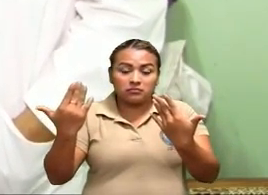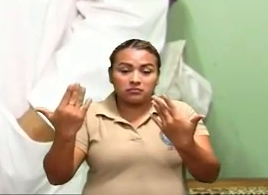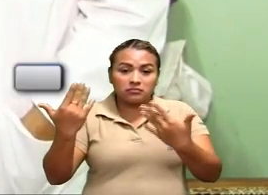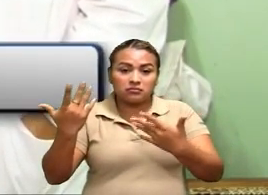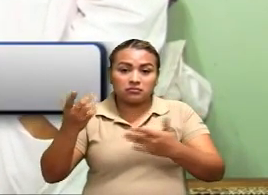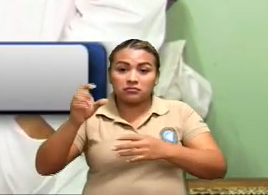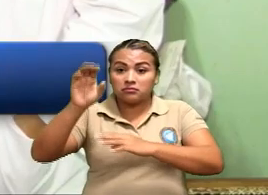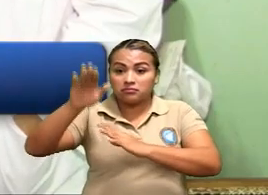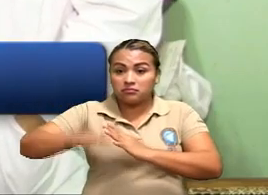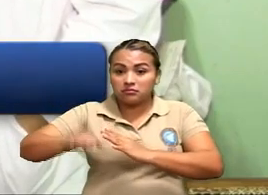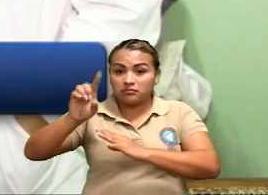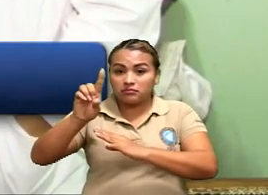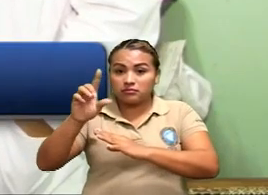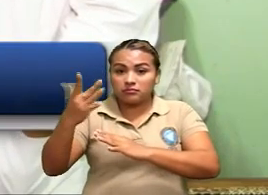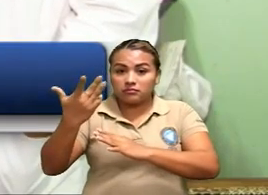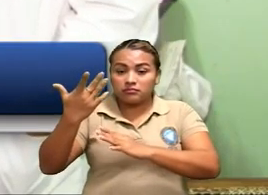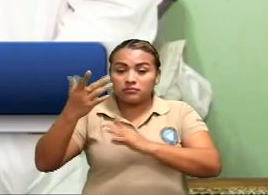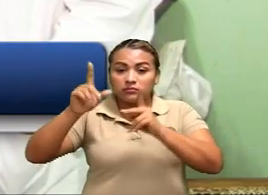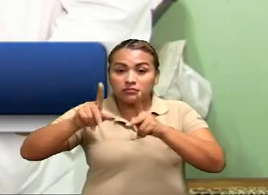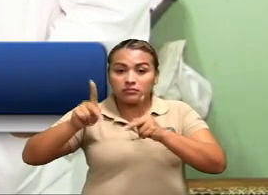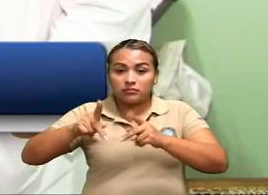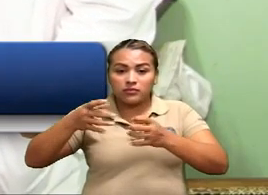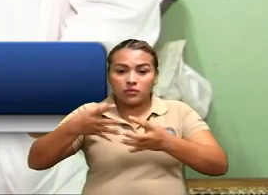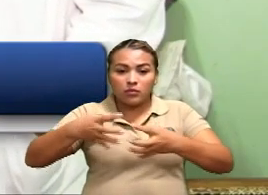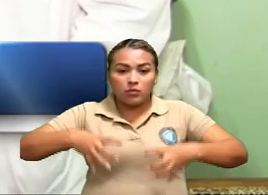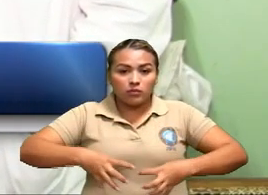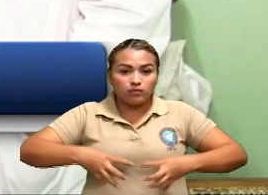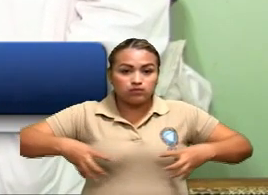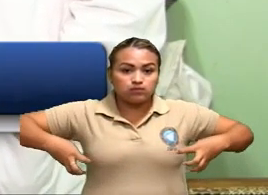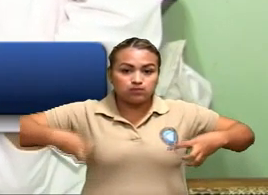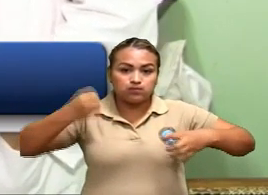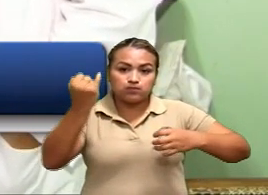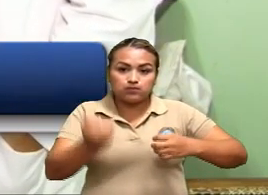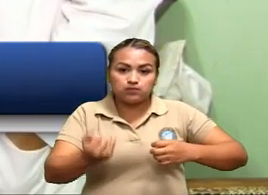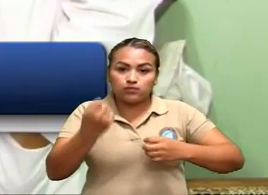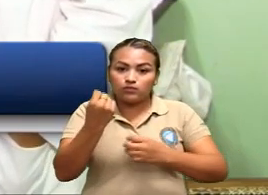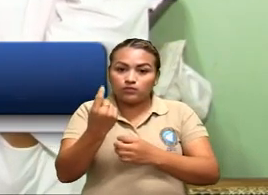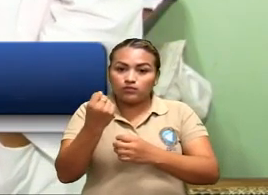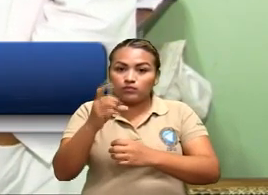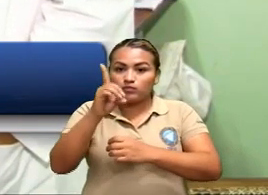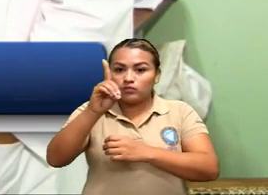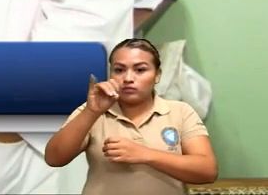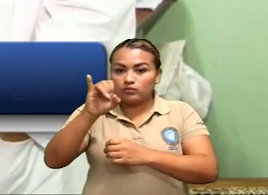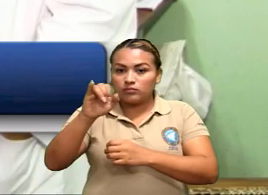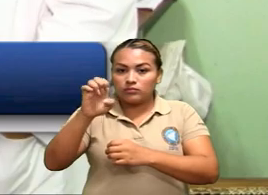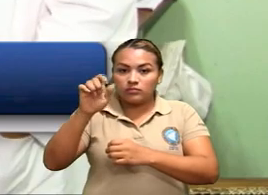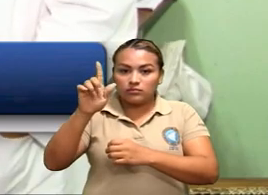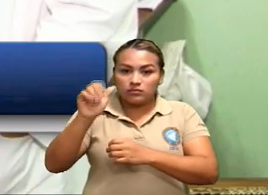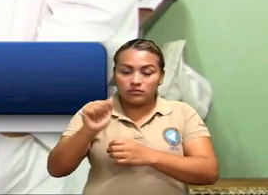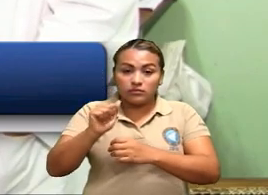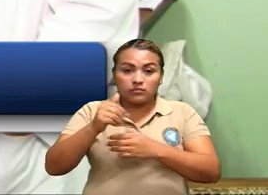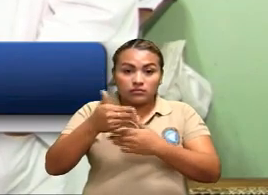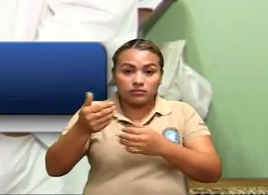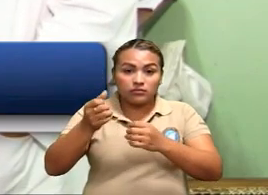menos de 19, el paciente está desnutrido, que es otra, que lo hablaremos en otra ocasión, ¿verdad? La desnutrición.